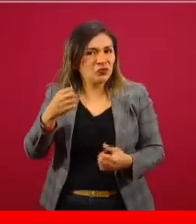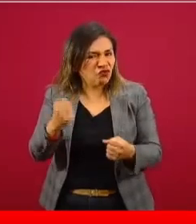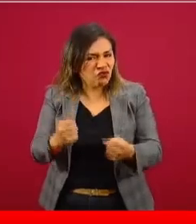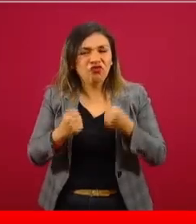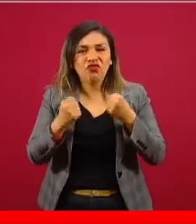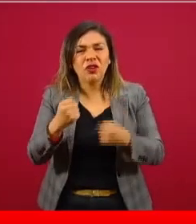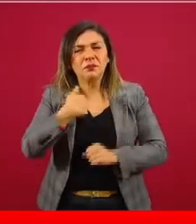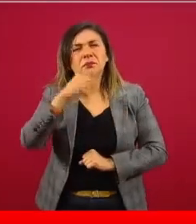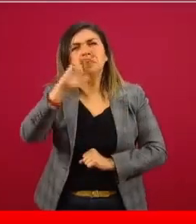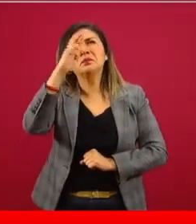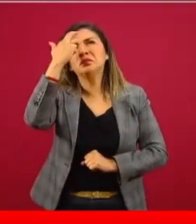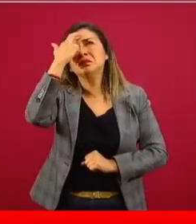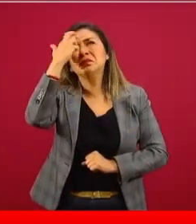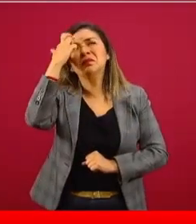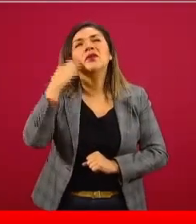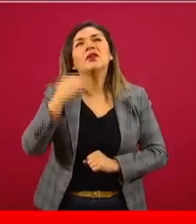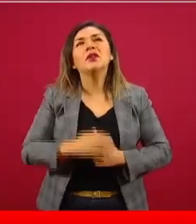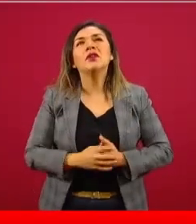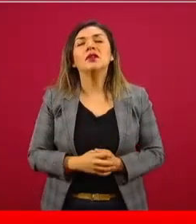Recuerdo cuando